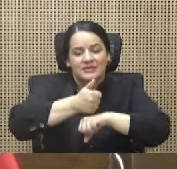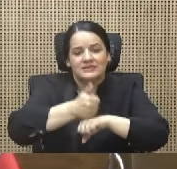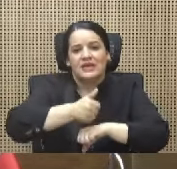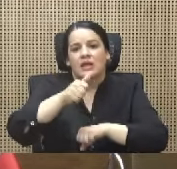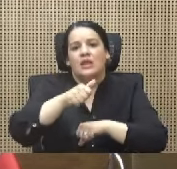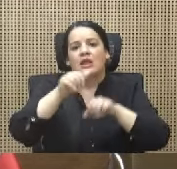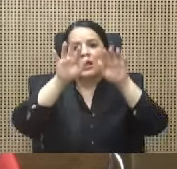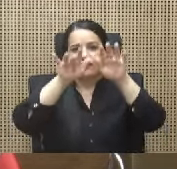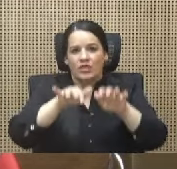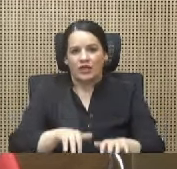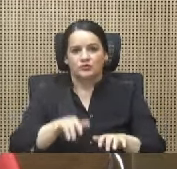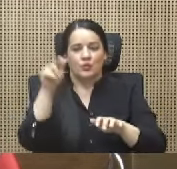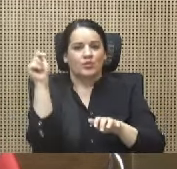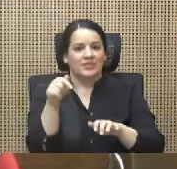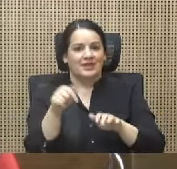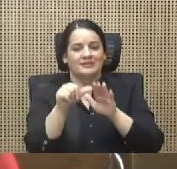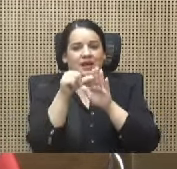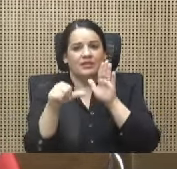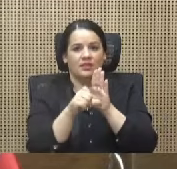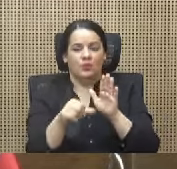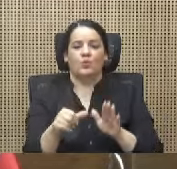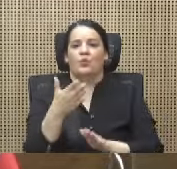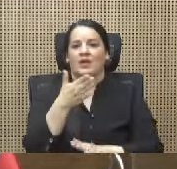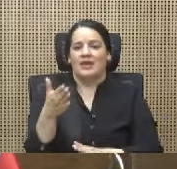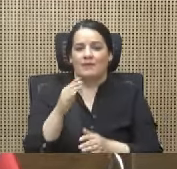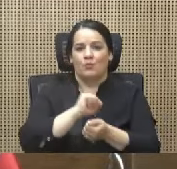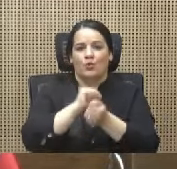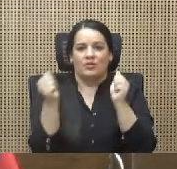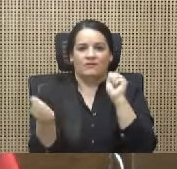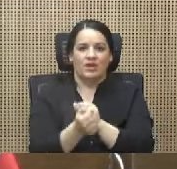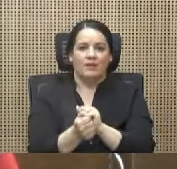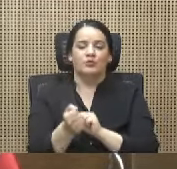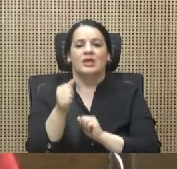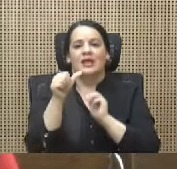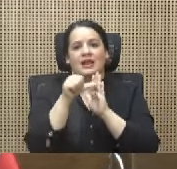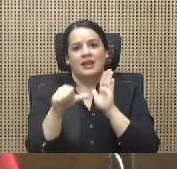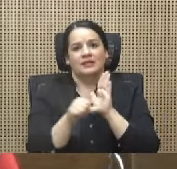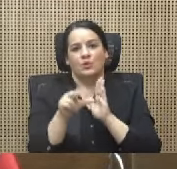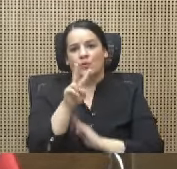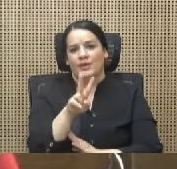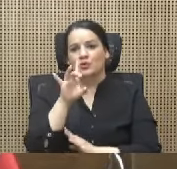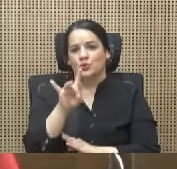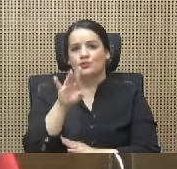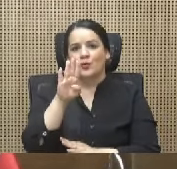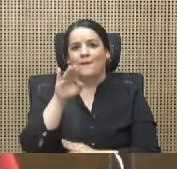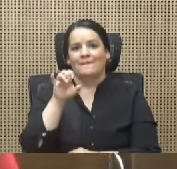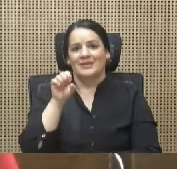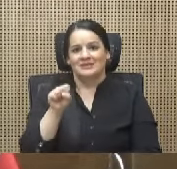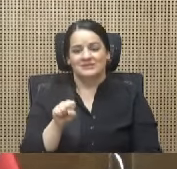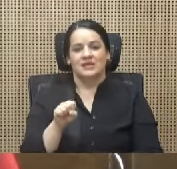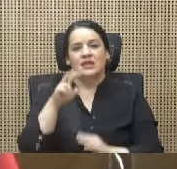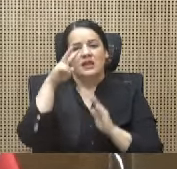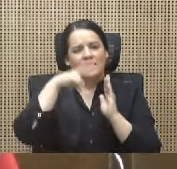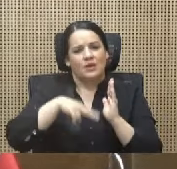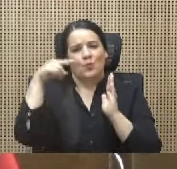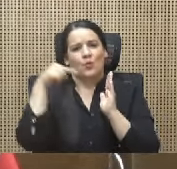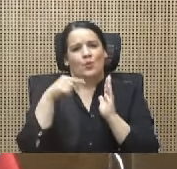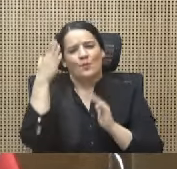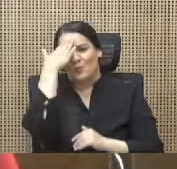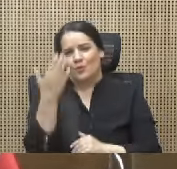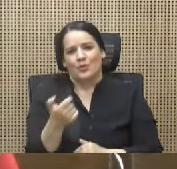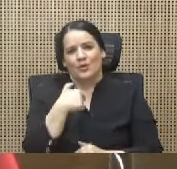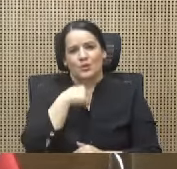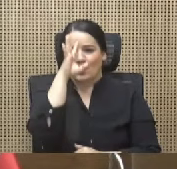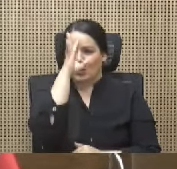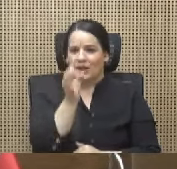de la redacción del artículo que estamos modificando, del artículo 28 bis. Les leo esto porque creo que